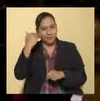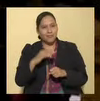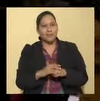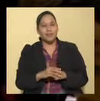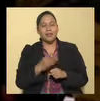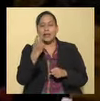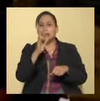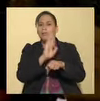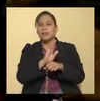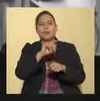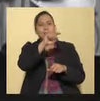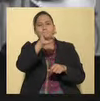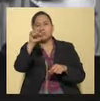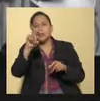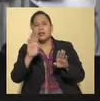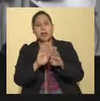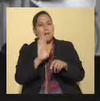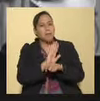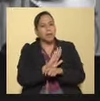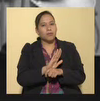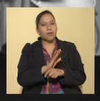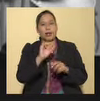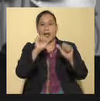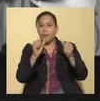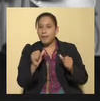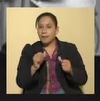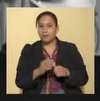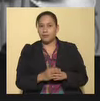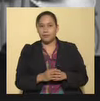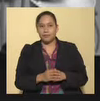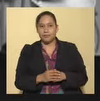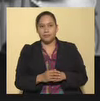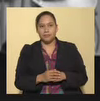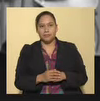Con películas de todas partes, de estas películas de arte.